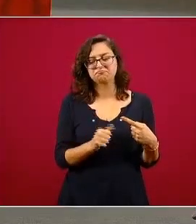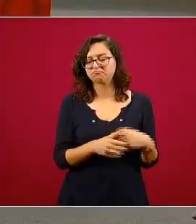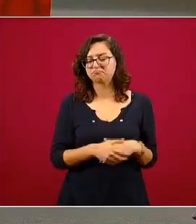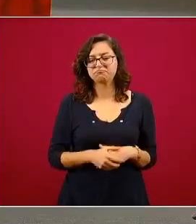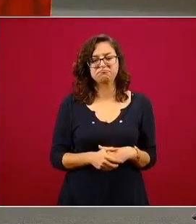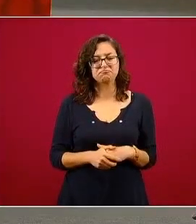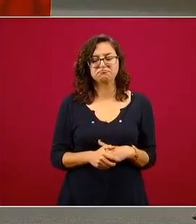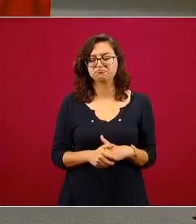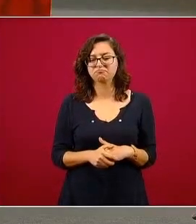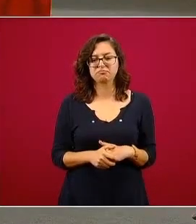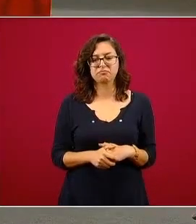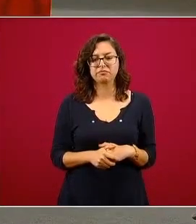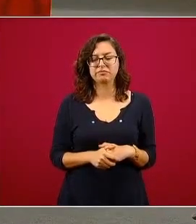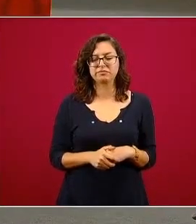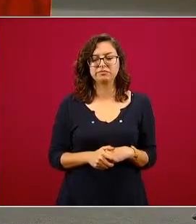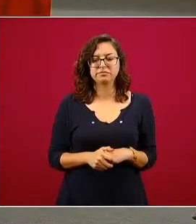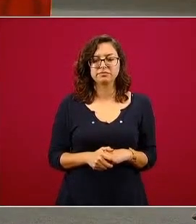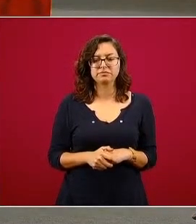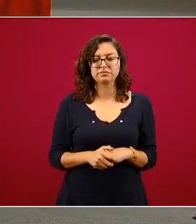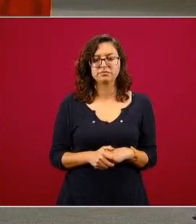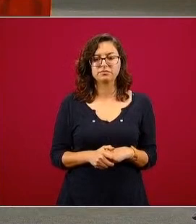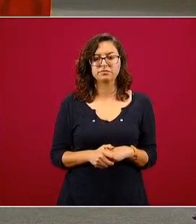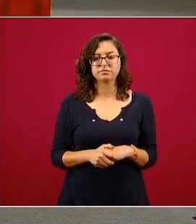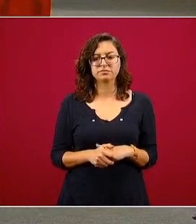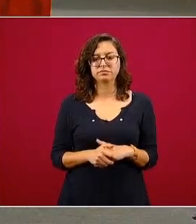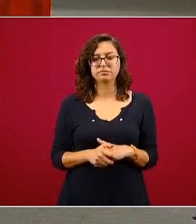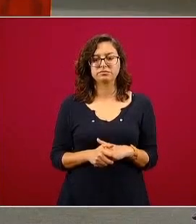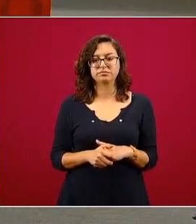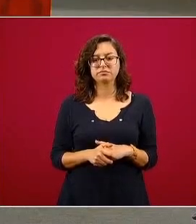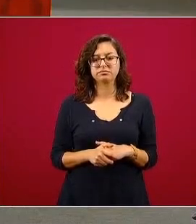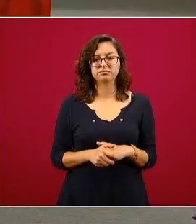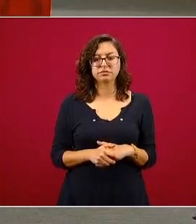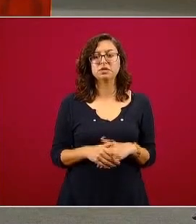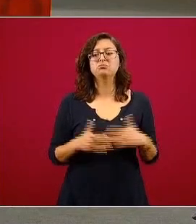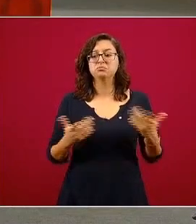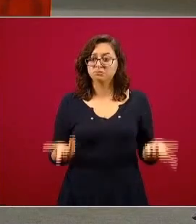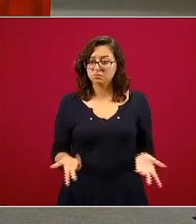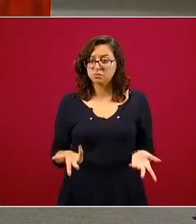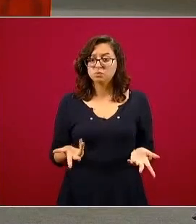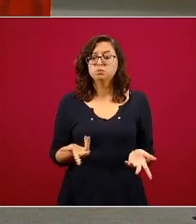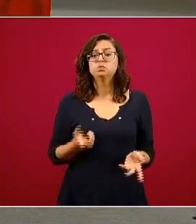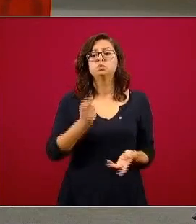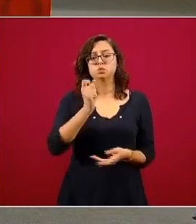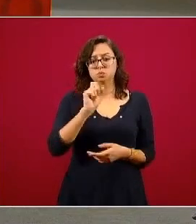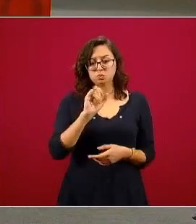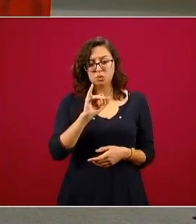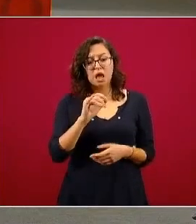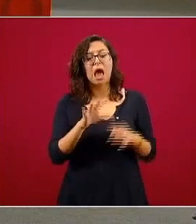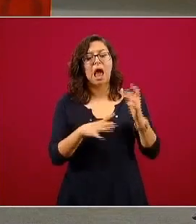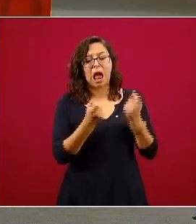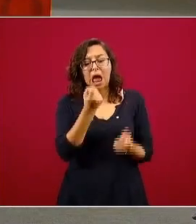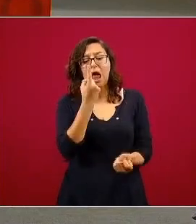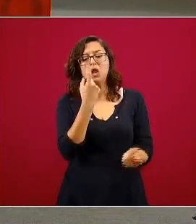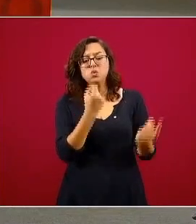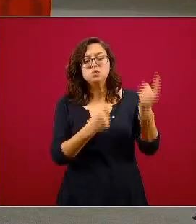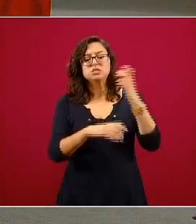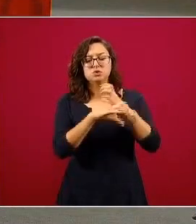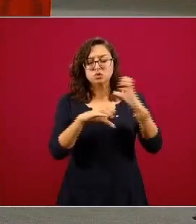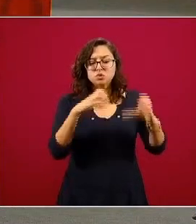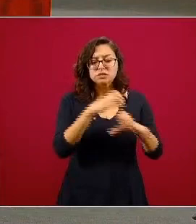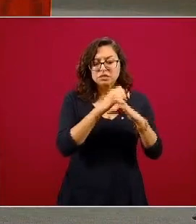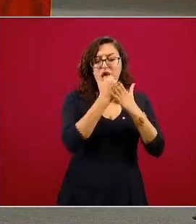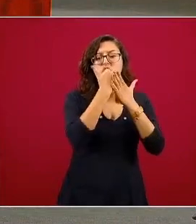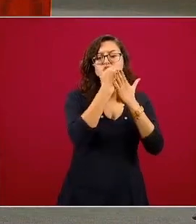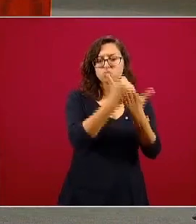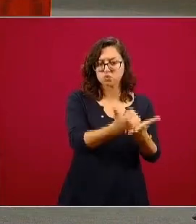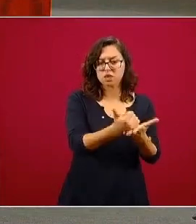resultado ser muy efectivo. No se descarta, se vieron algunas cosas que puede mejorar y se